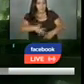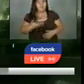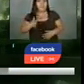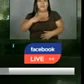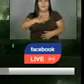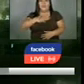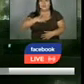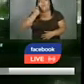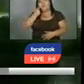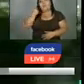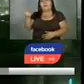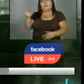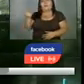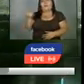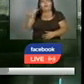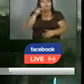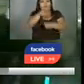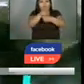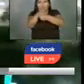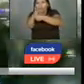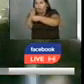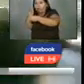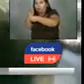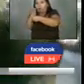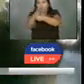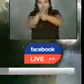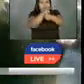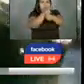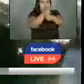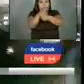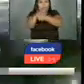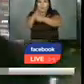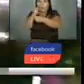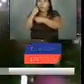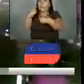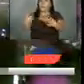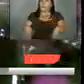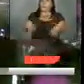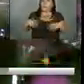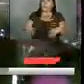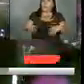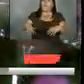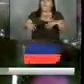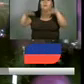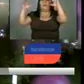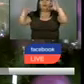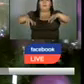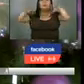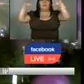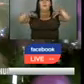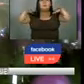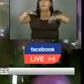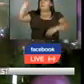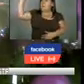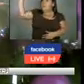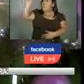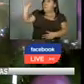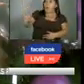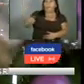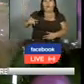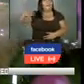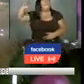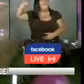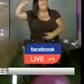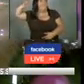pues la vista, no, de cómo está ocurriendo este fenómeno, estas lluvias, ya vemos con rayos, se escuchan